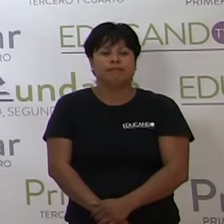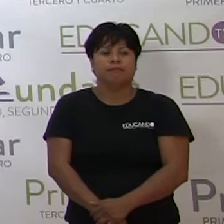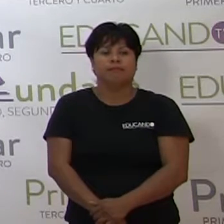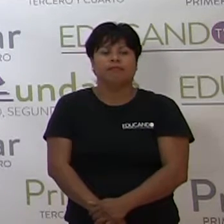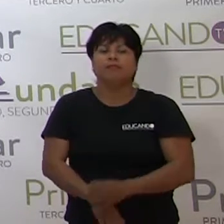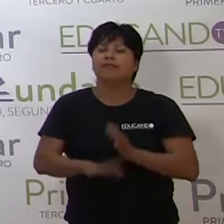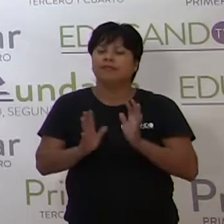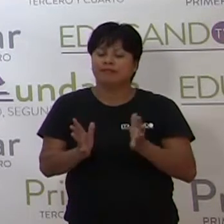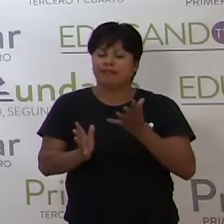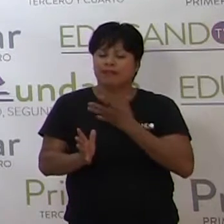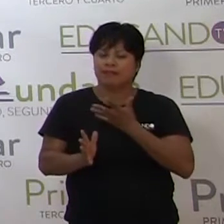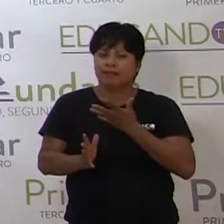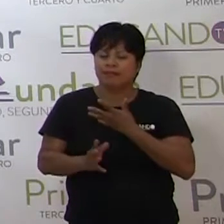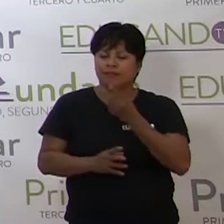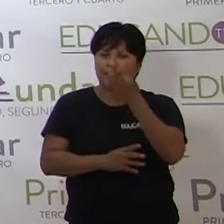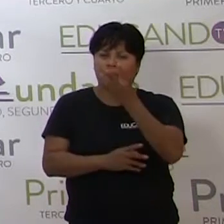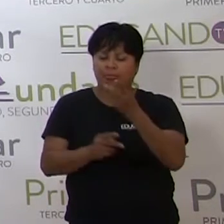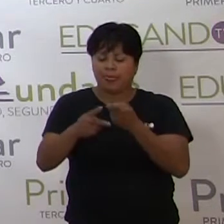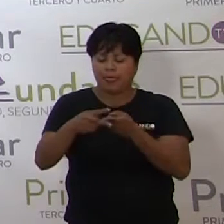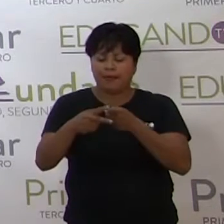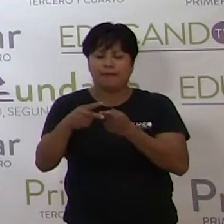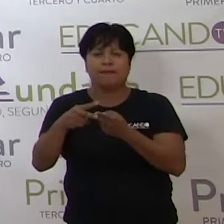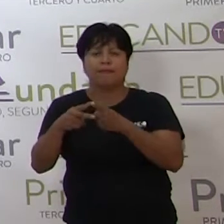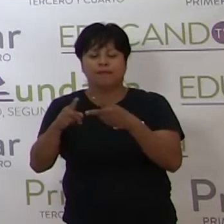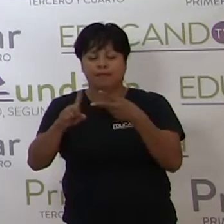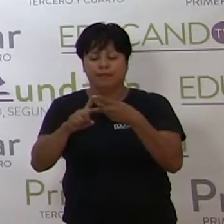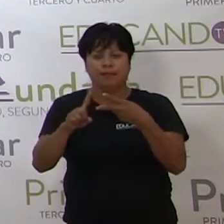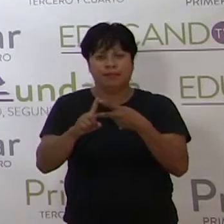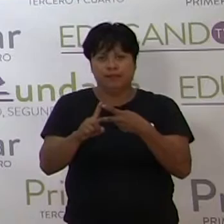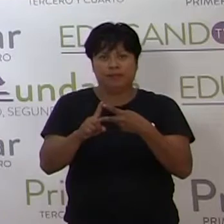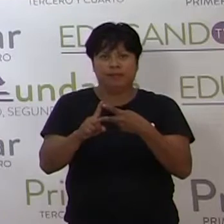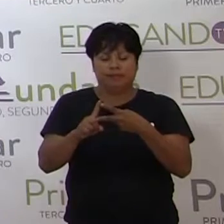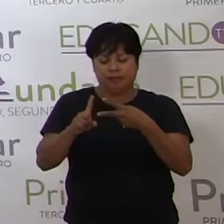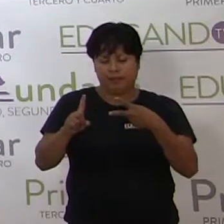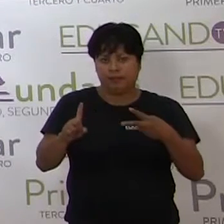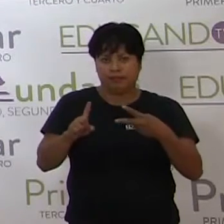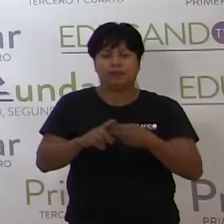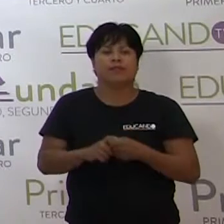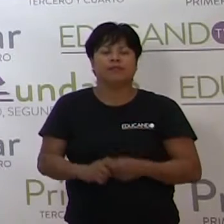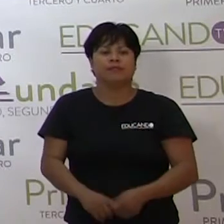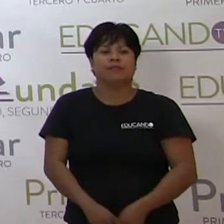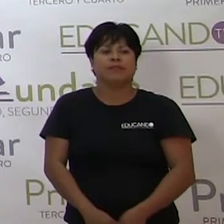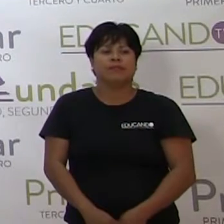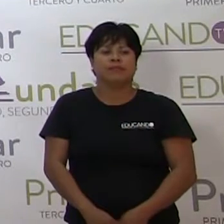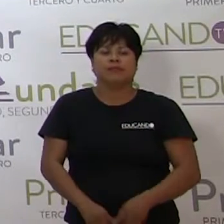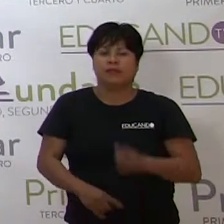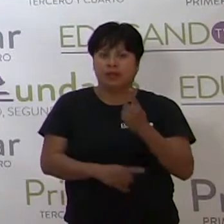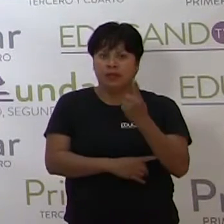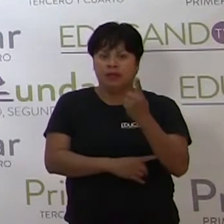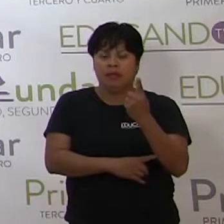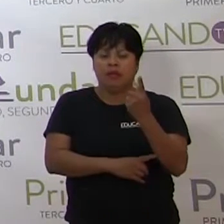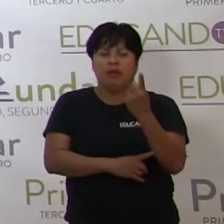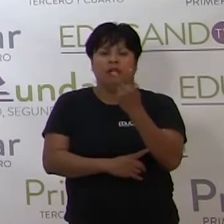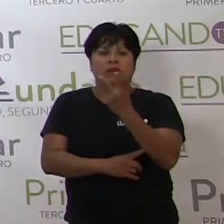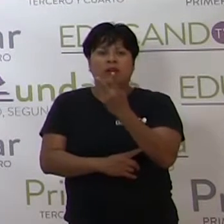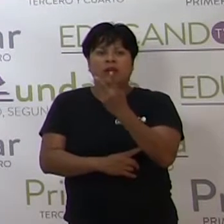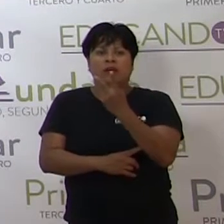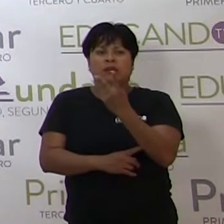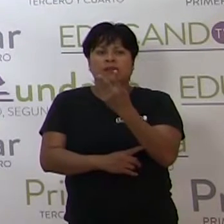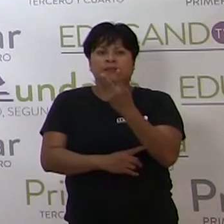Ya tengo los tres ángulos del triángulo rectángulo. Uno,